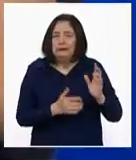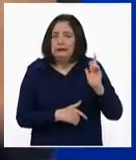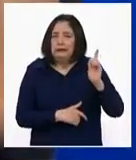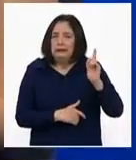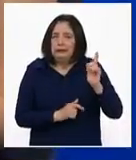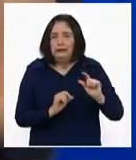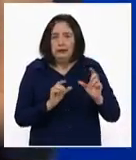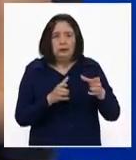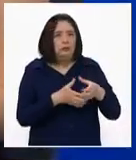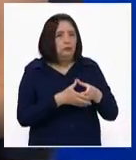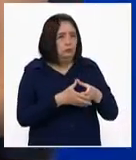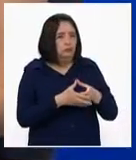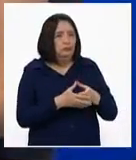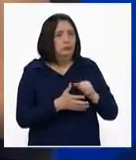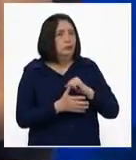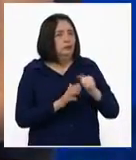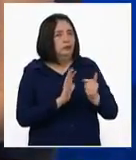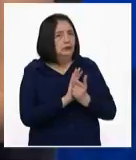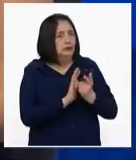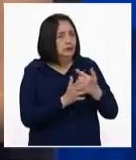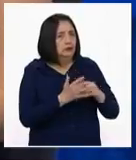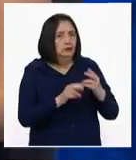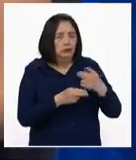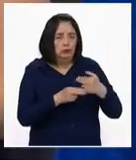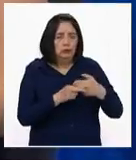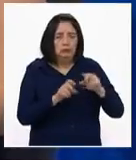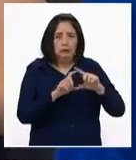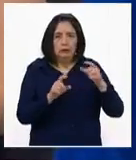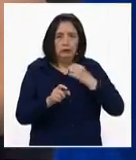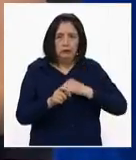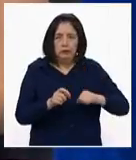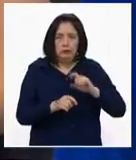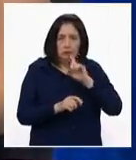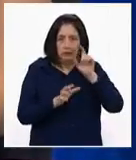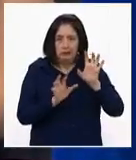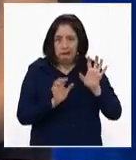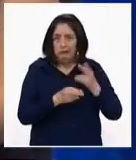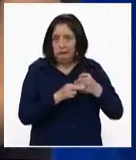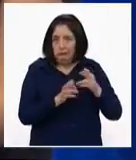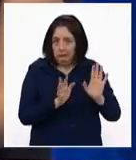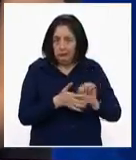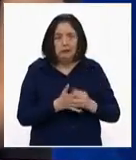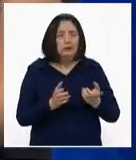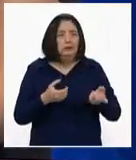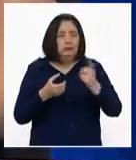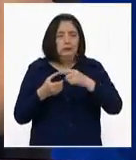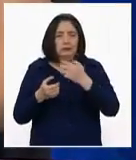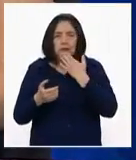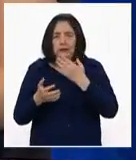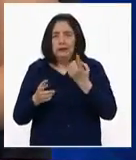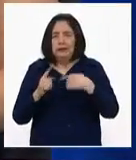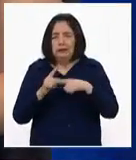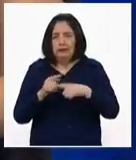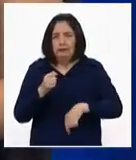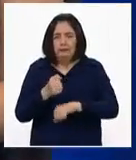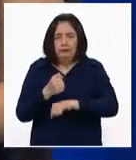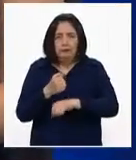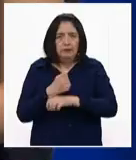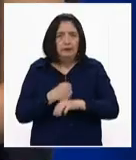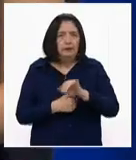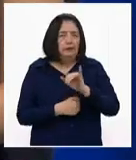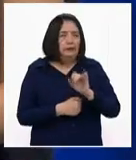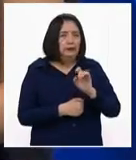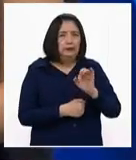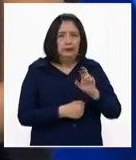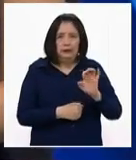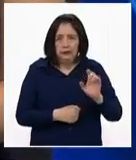presuntamente cabecilla de una organización criminal denominada Los Hijos del Cóndor. Entre los involucrados también figura el exfutbolista Israel